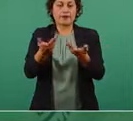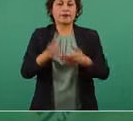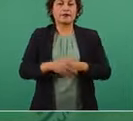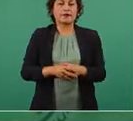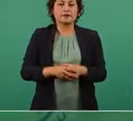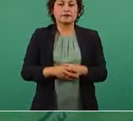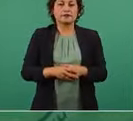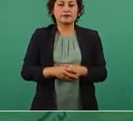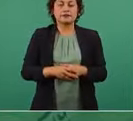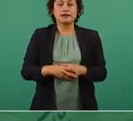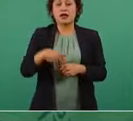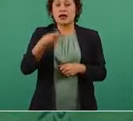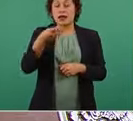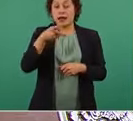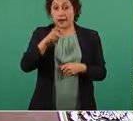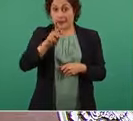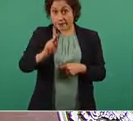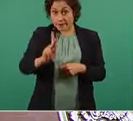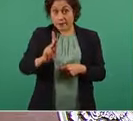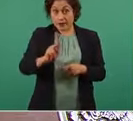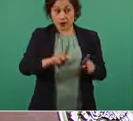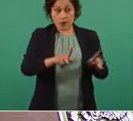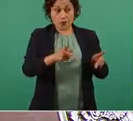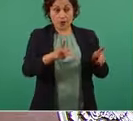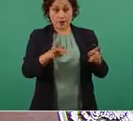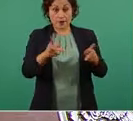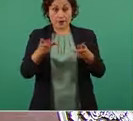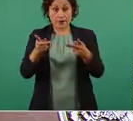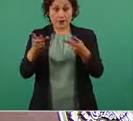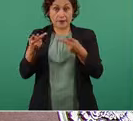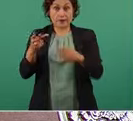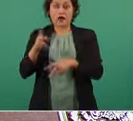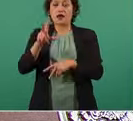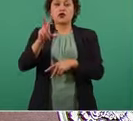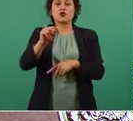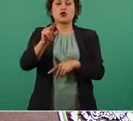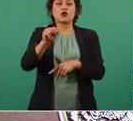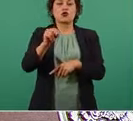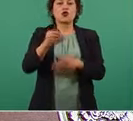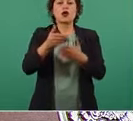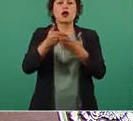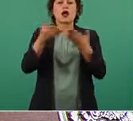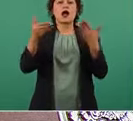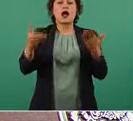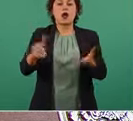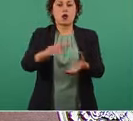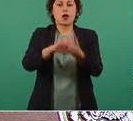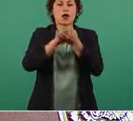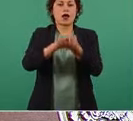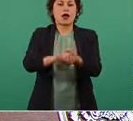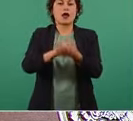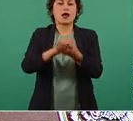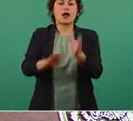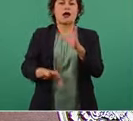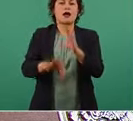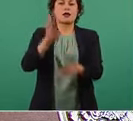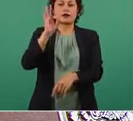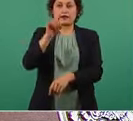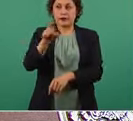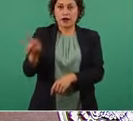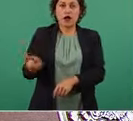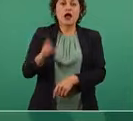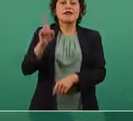venderlos sueltos, sino rifar para diciembre. El que quiera tener su terreno de playa,